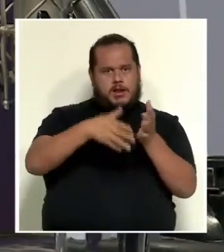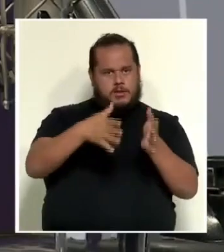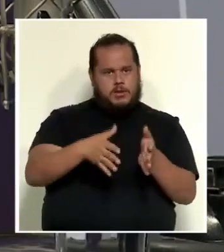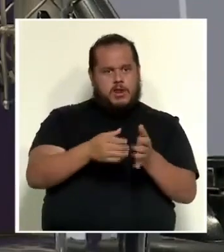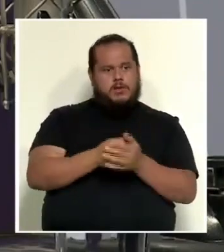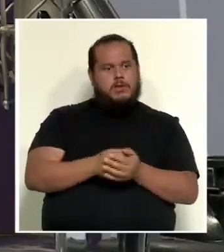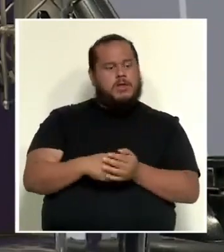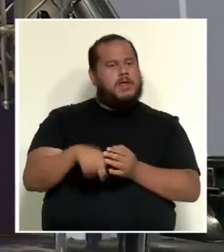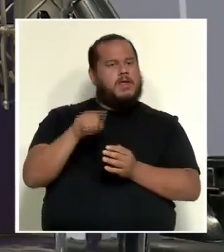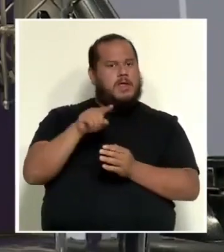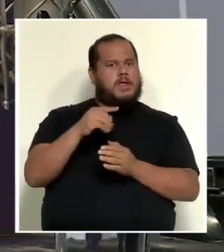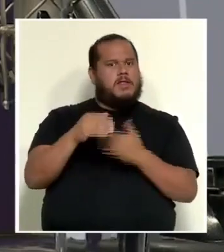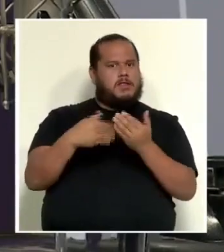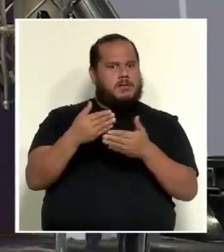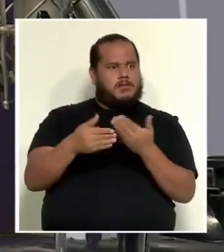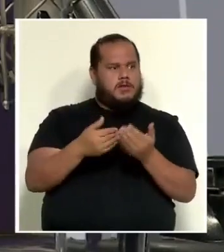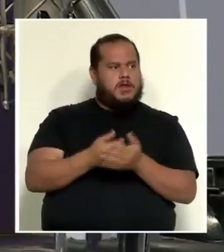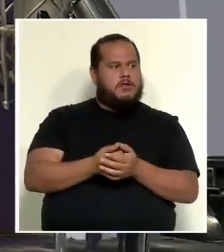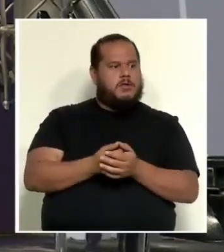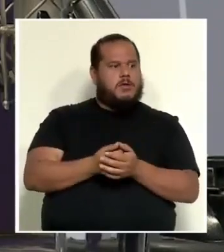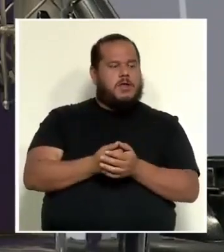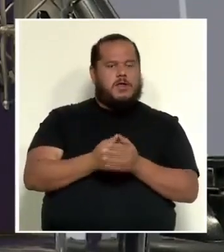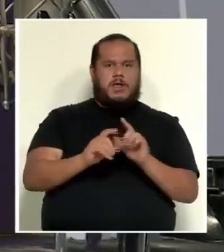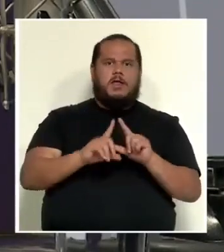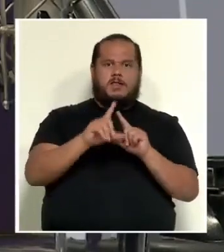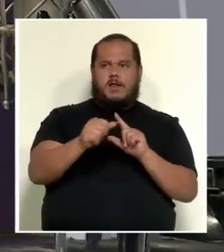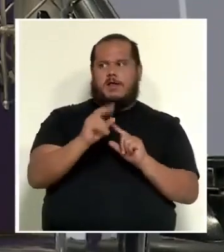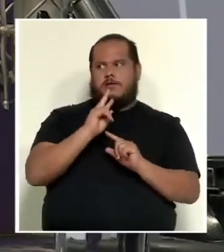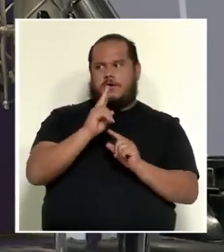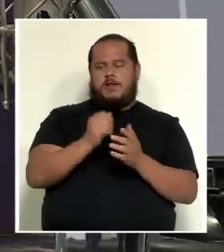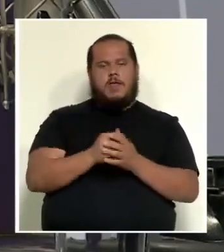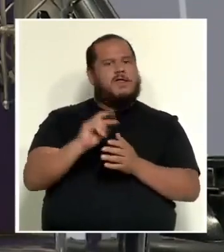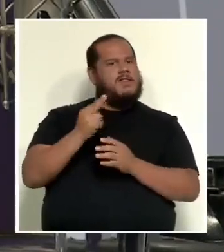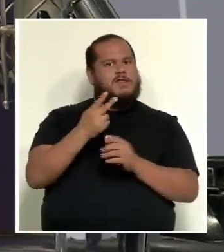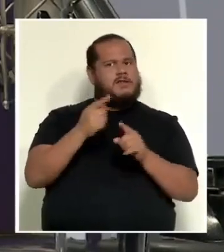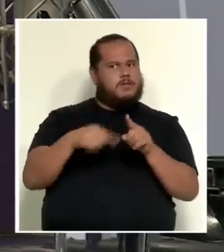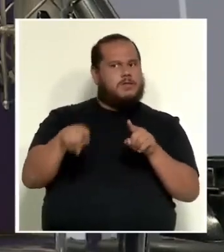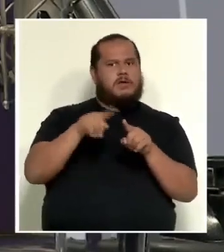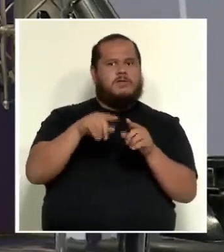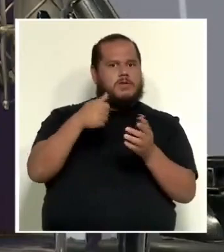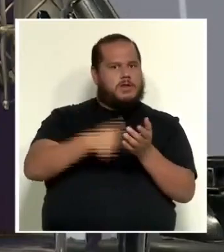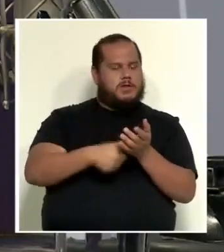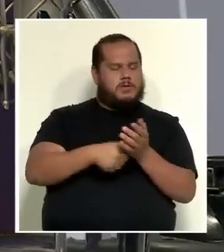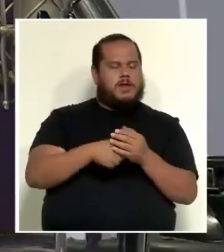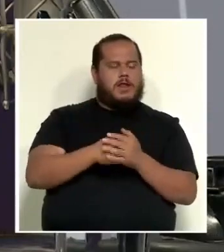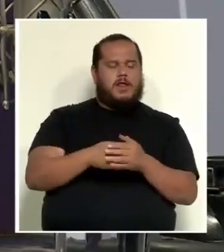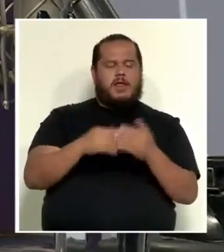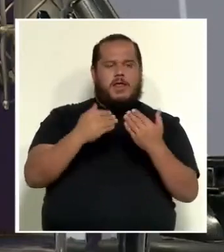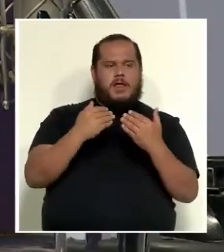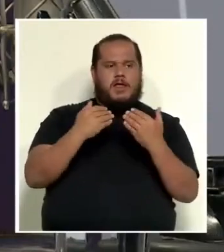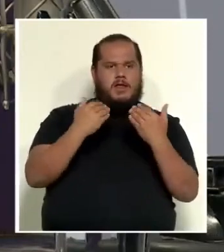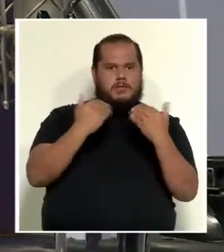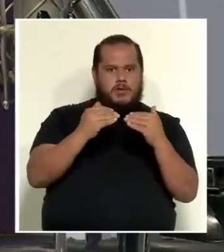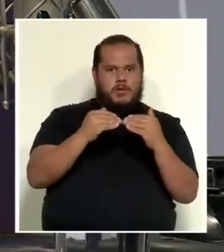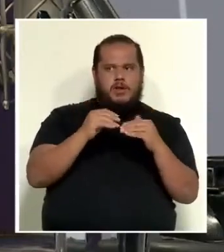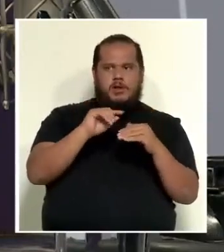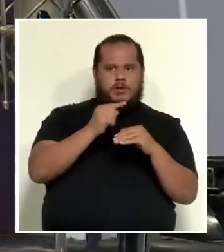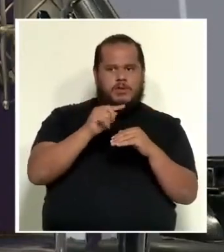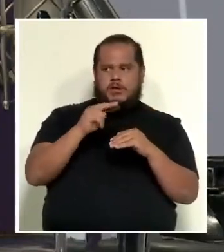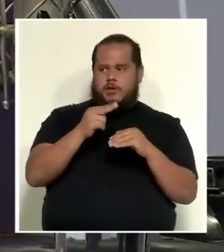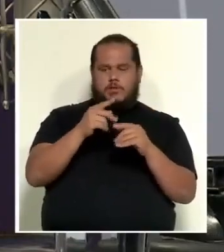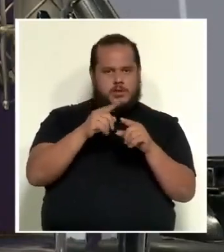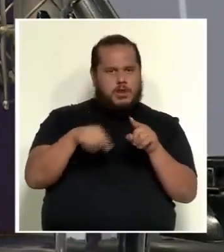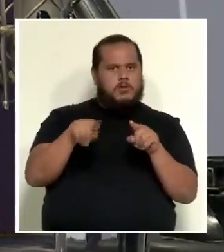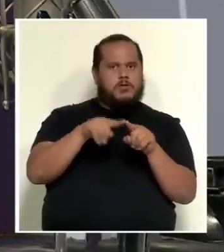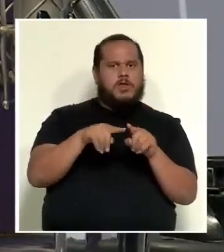en este proceso que es largo. En realidad, la segunda ronda, entre el periodo entre la primera y la segunda ronda en Costa Rica